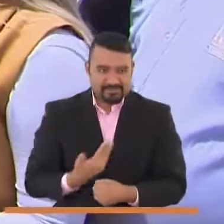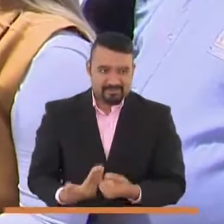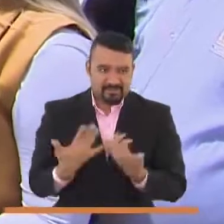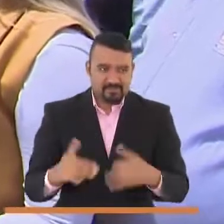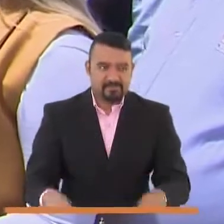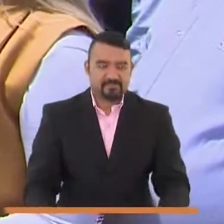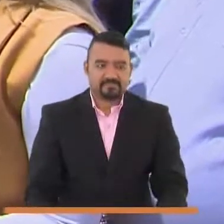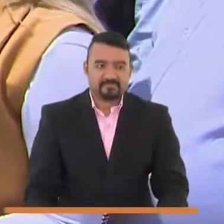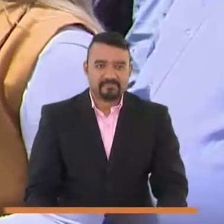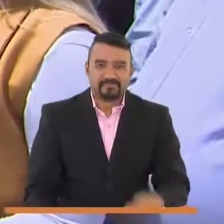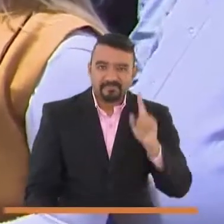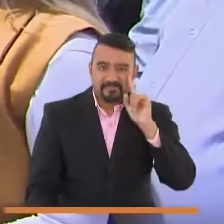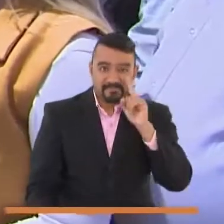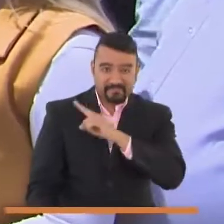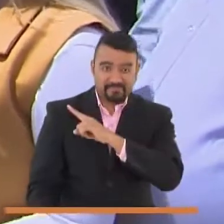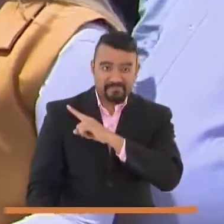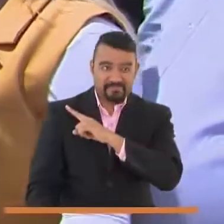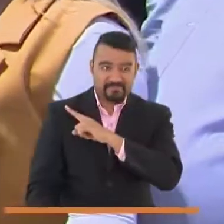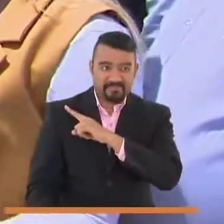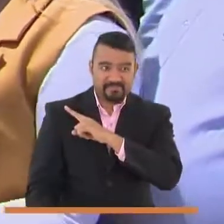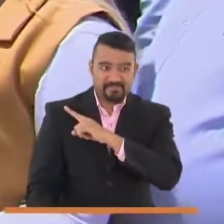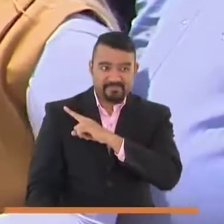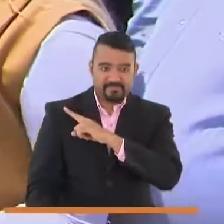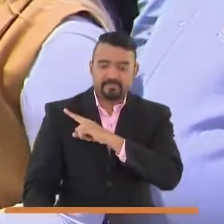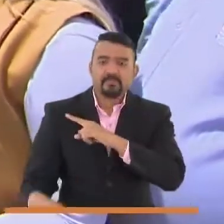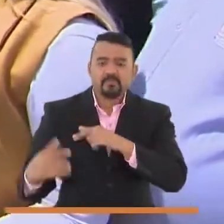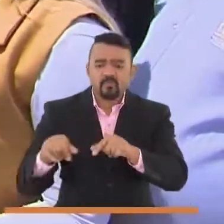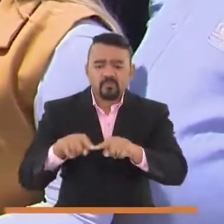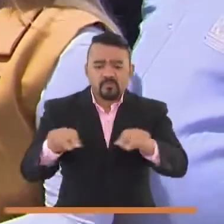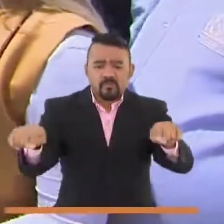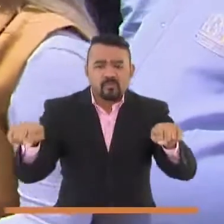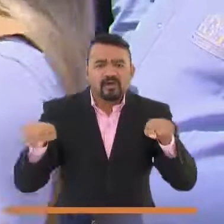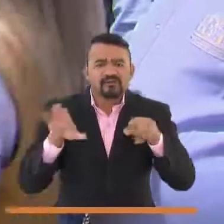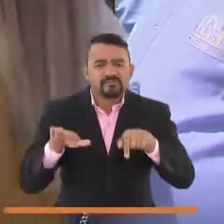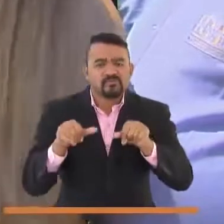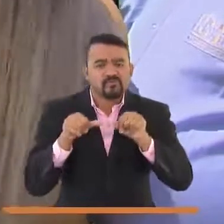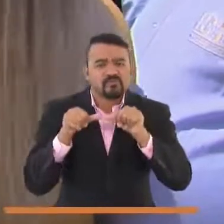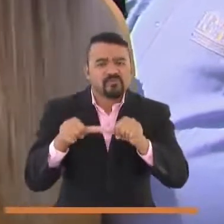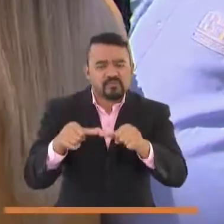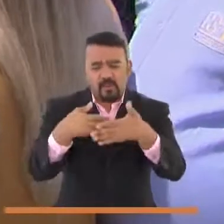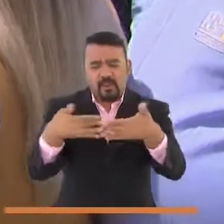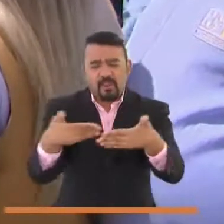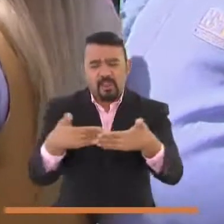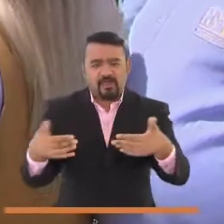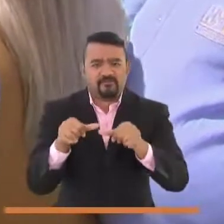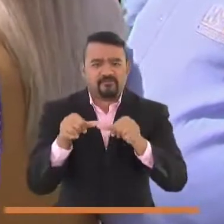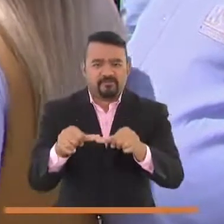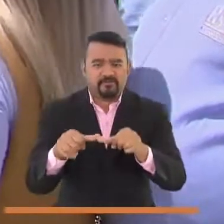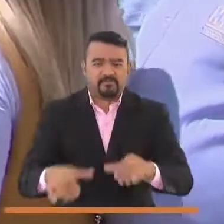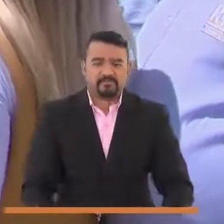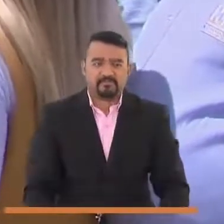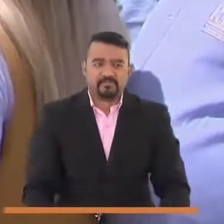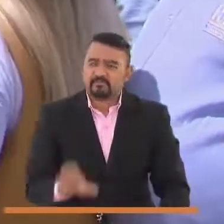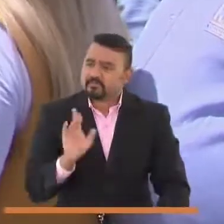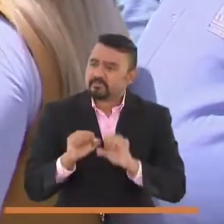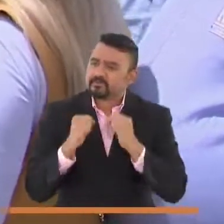destapar la placa de lo que es la inauguración de este importante lugar, Pasaje de Ley. Presidente, ¿qué tiene entonces